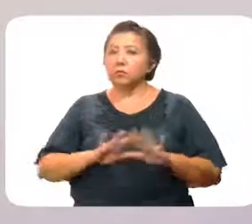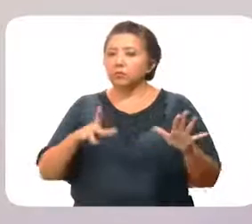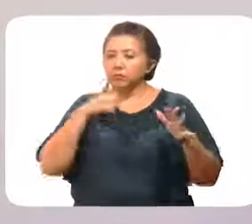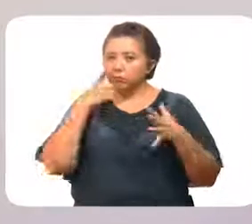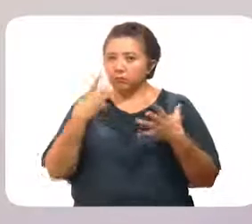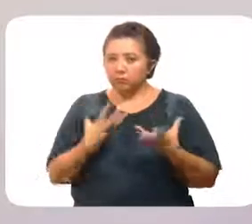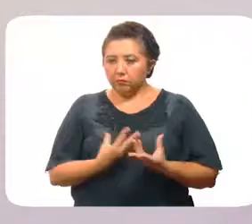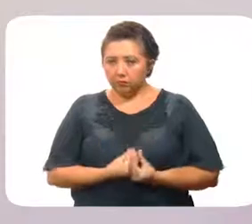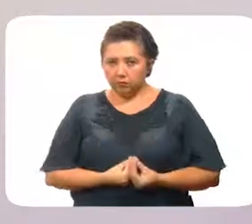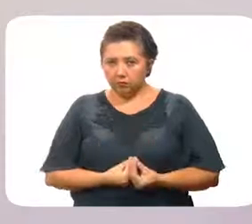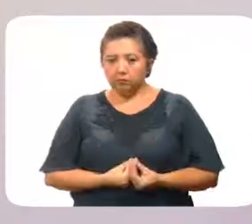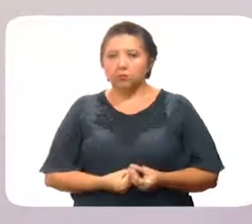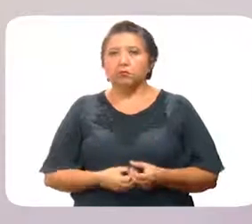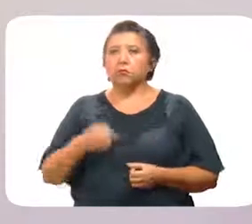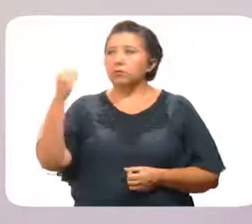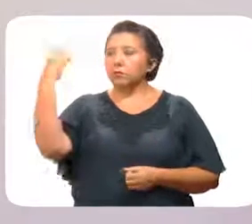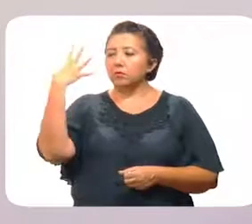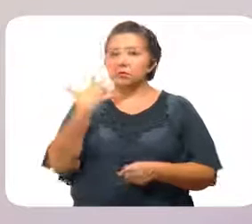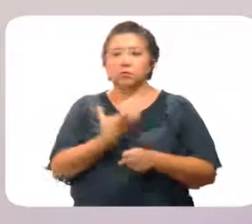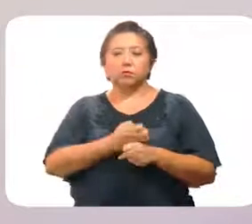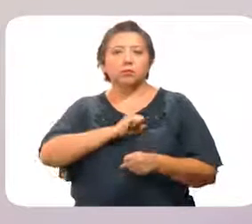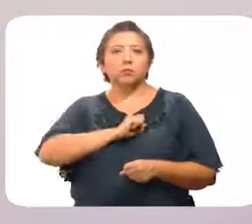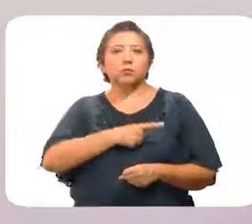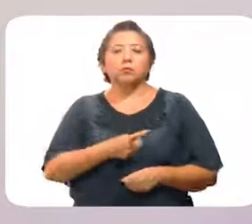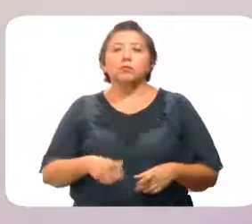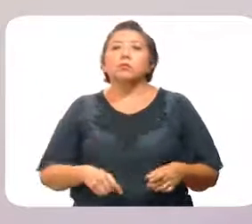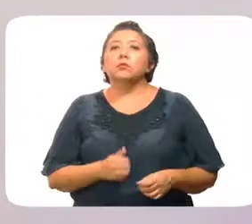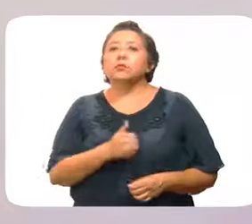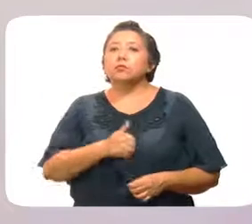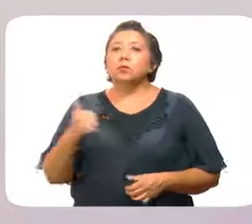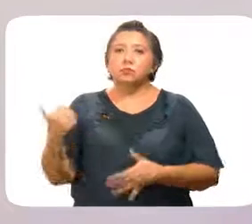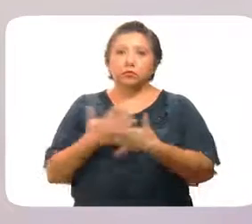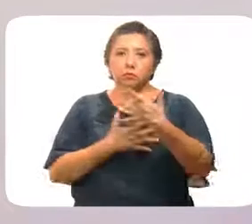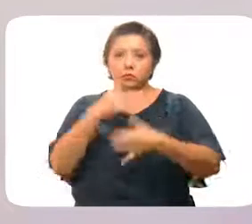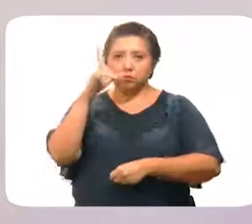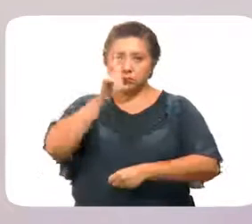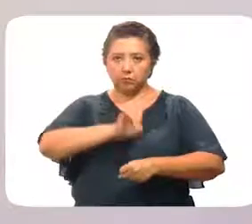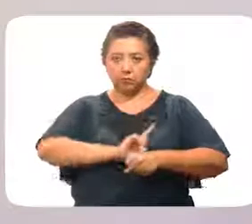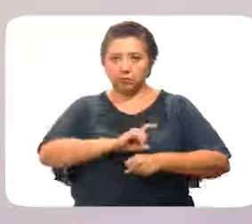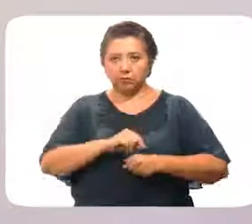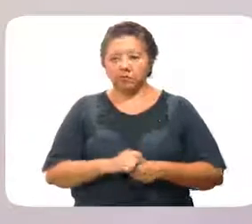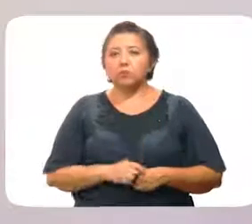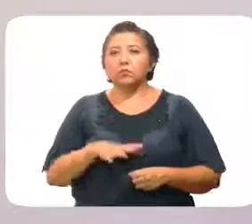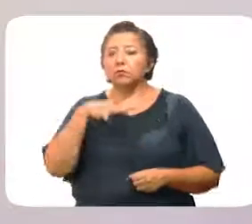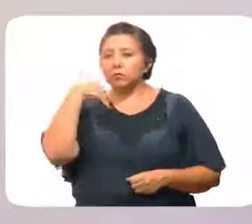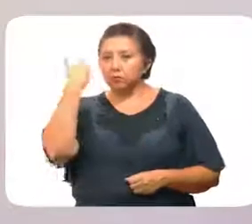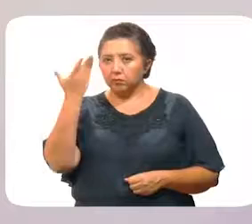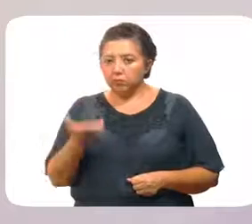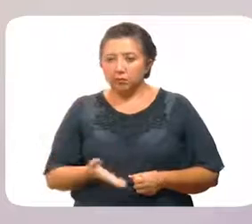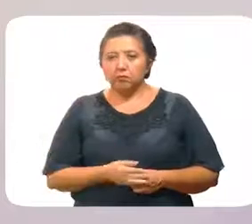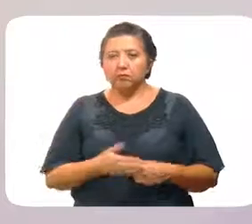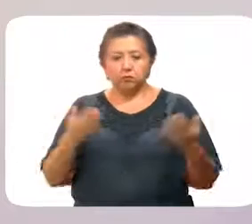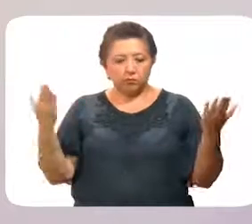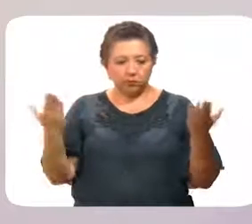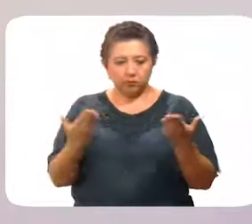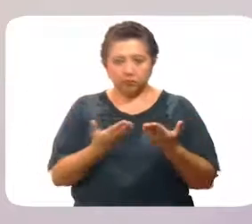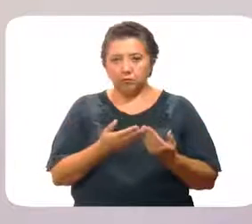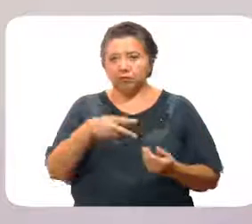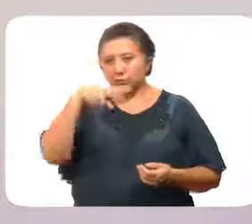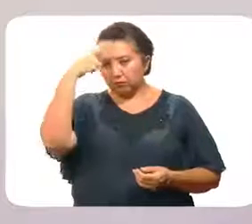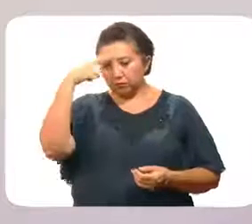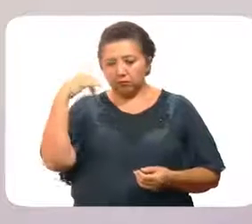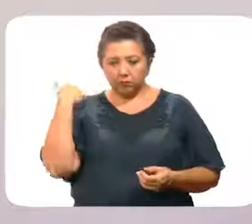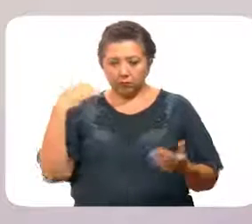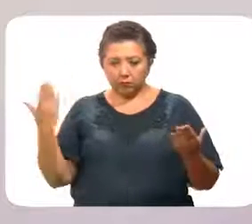hemos informado, el semáforo estatal de salud se va a dar a conocer cada 15 días con la finalidad de homologar fechas de